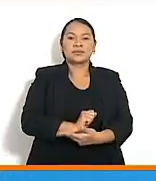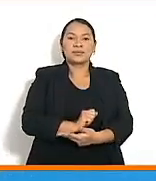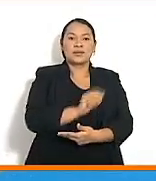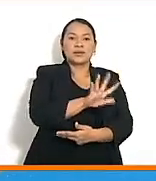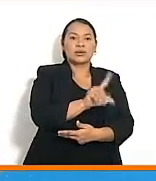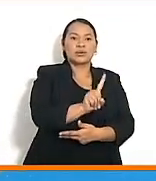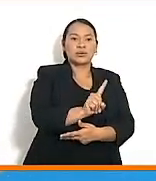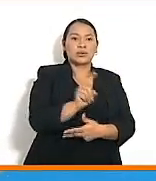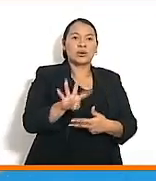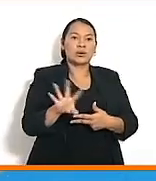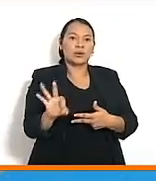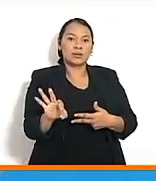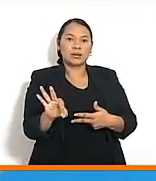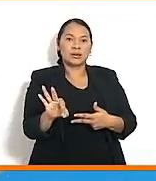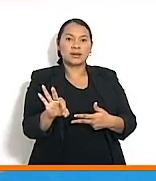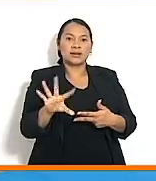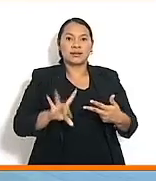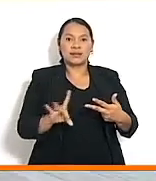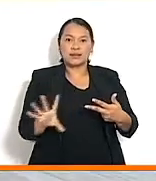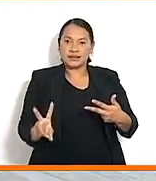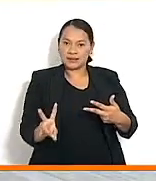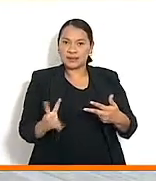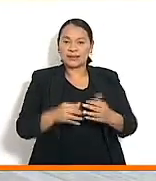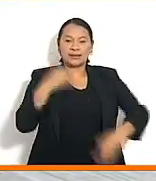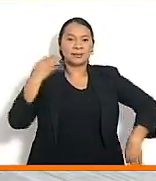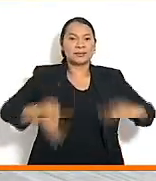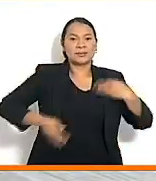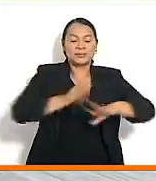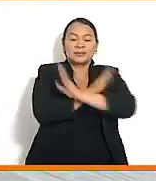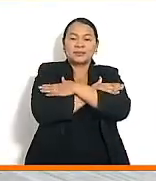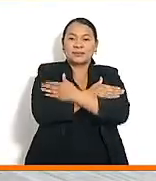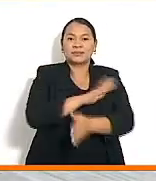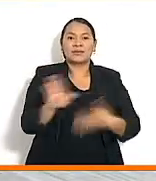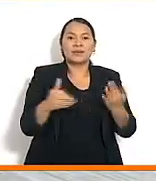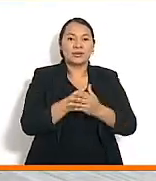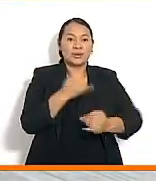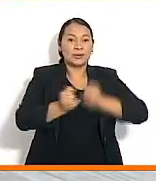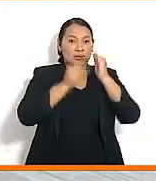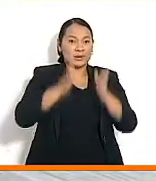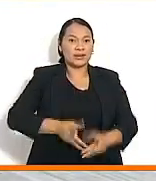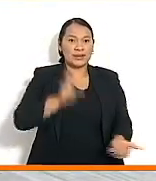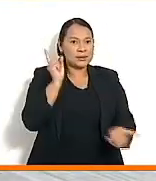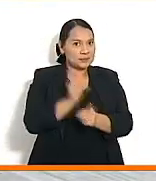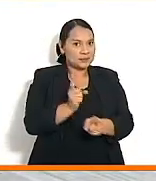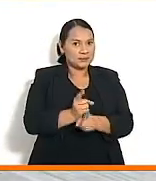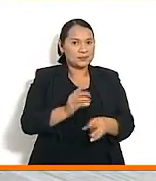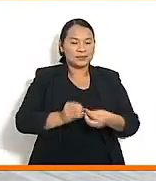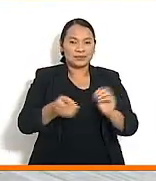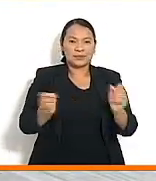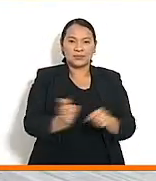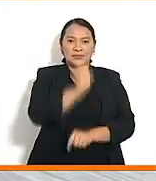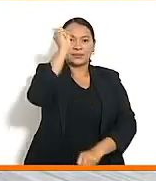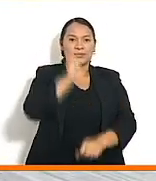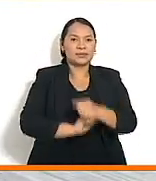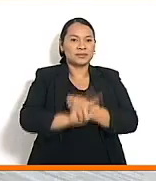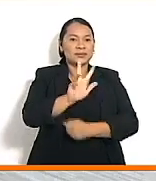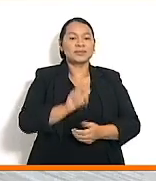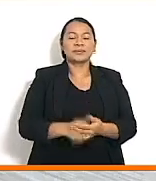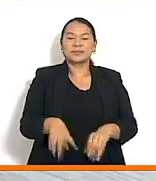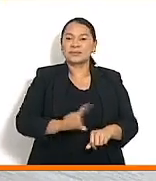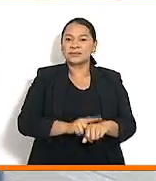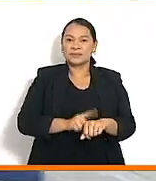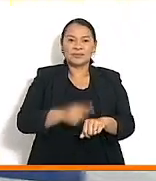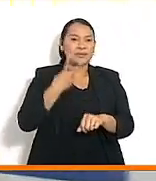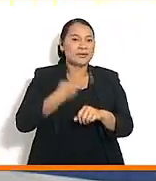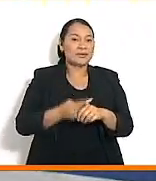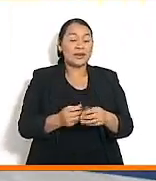51, 49 y 87. Felicidades a todos los jugadores que pegaron y ganaron en Pega 3. Ahora sí es momento de hacer de tu sueño